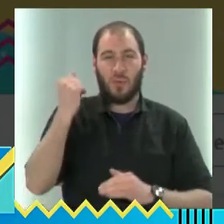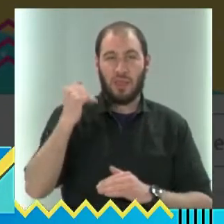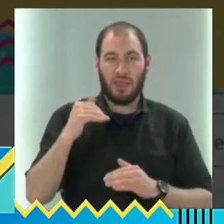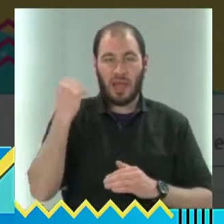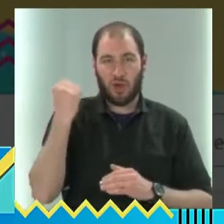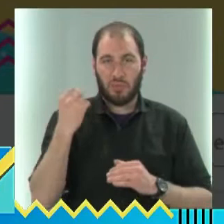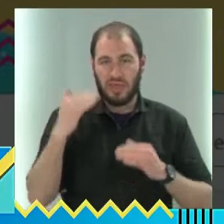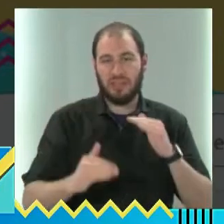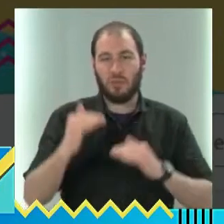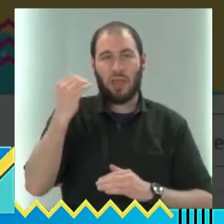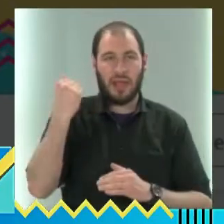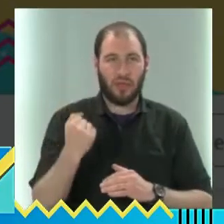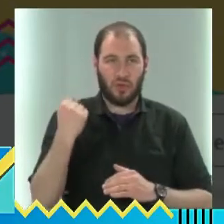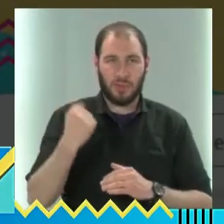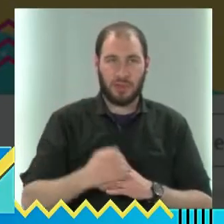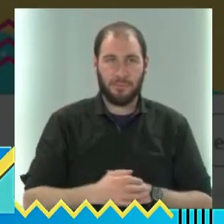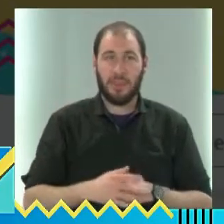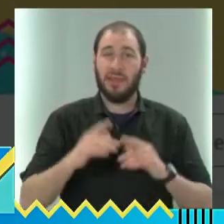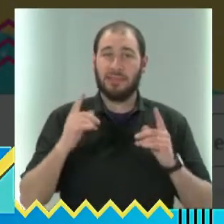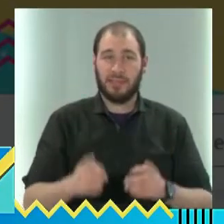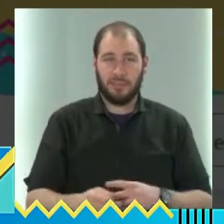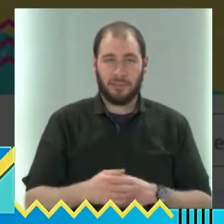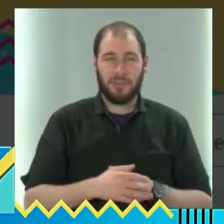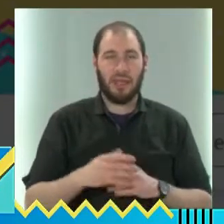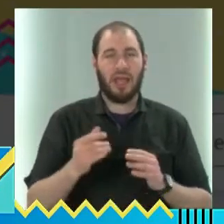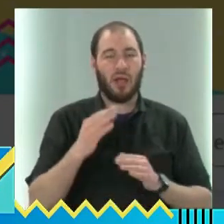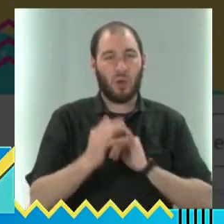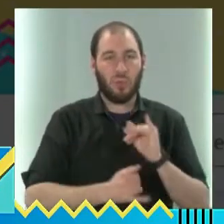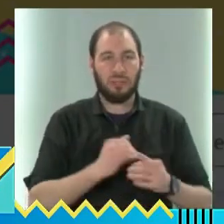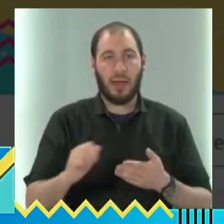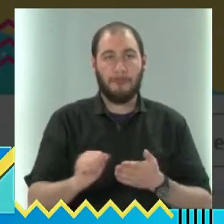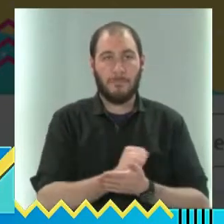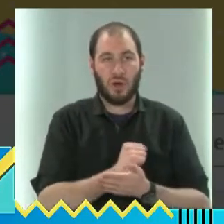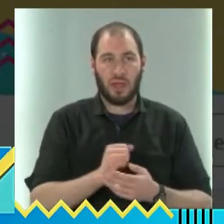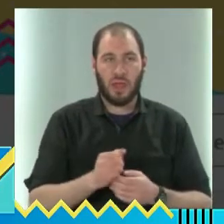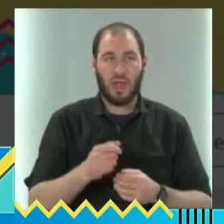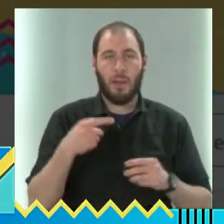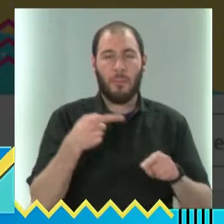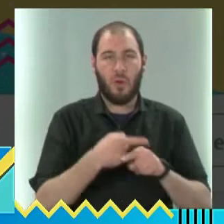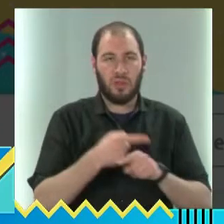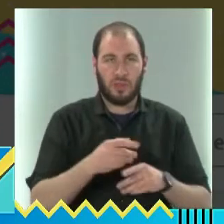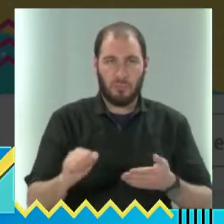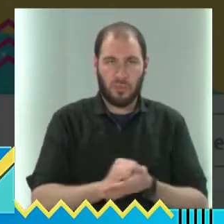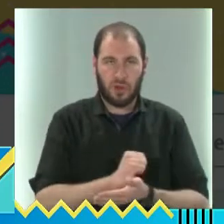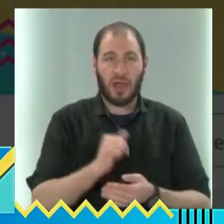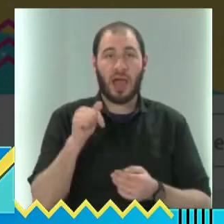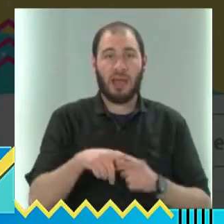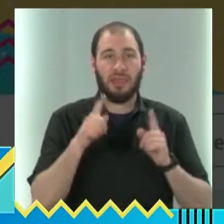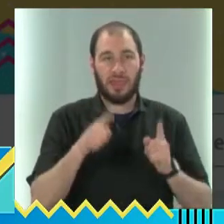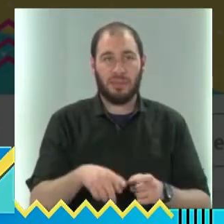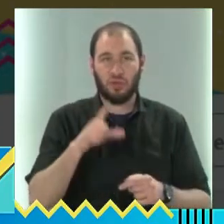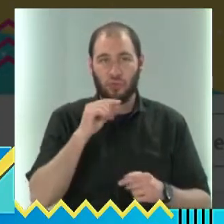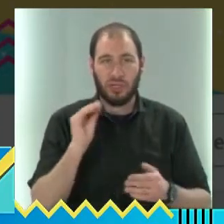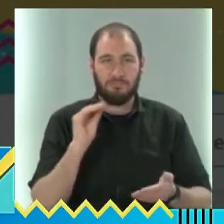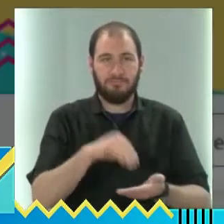la desigualdad económica, y también hace referencia a la eliminación de la protesta, ¿sí? Bueno, ahí queda también entonces el